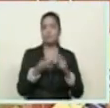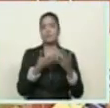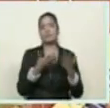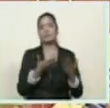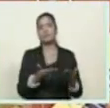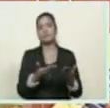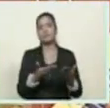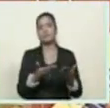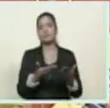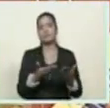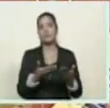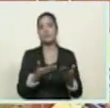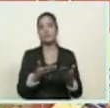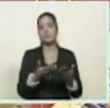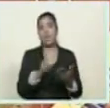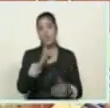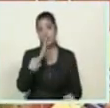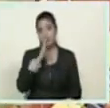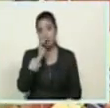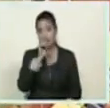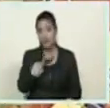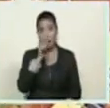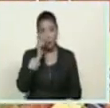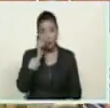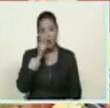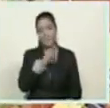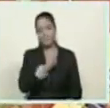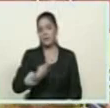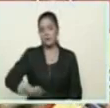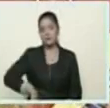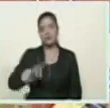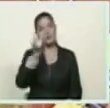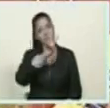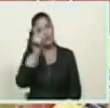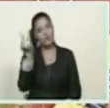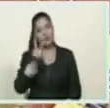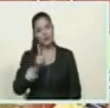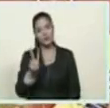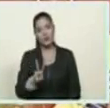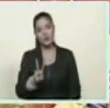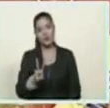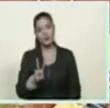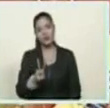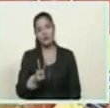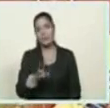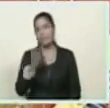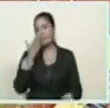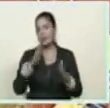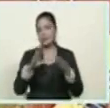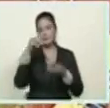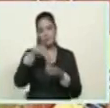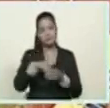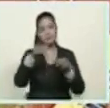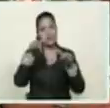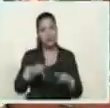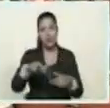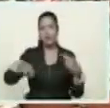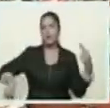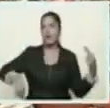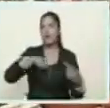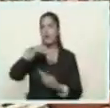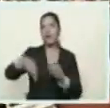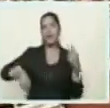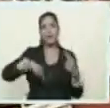al arañero de sabaneta en presidente de las repúblicas de venezuela para que encabezara una